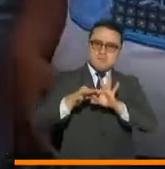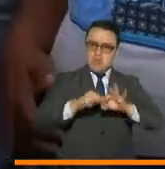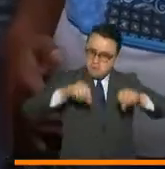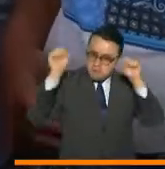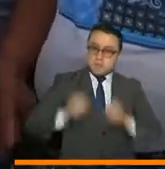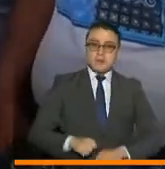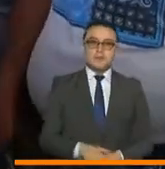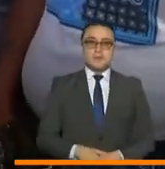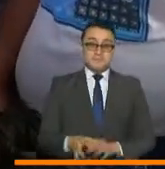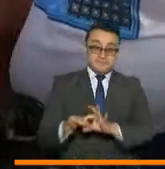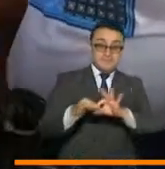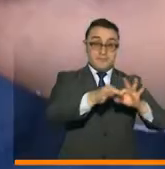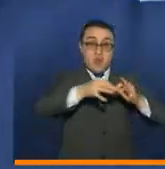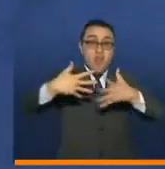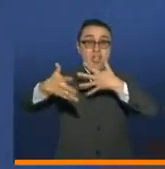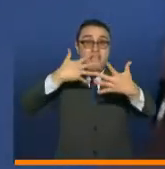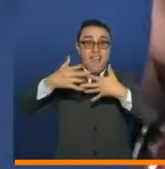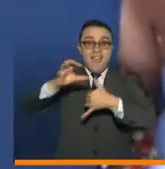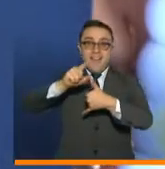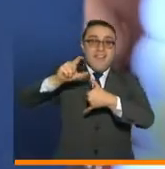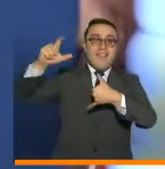el archipiélago!